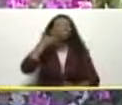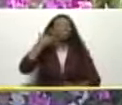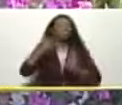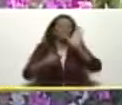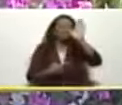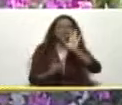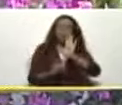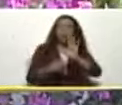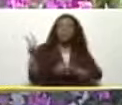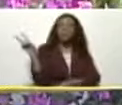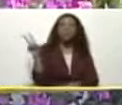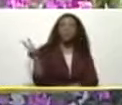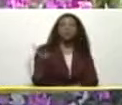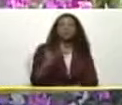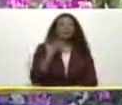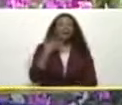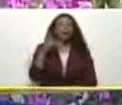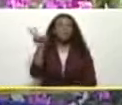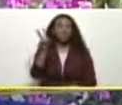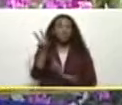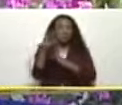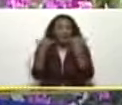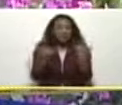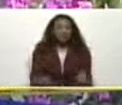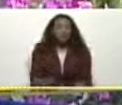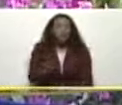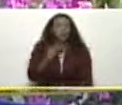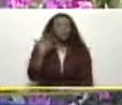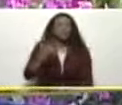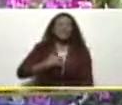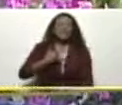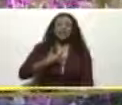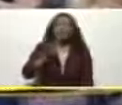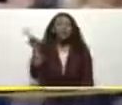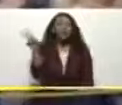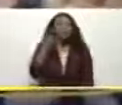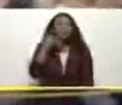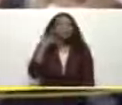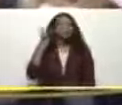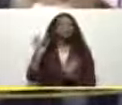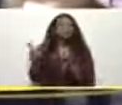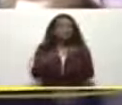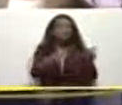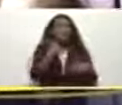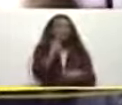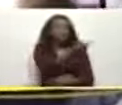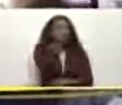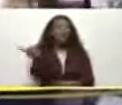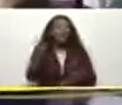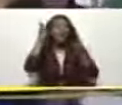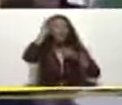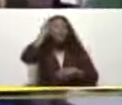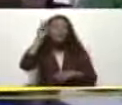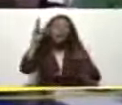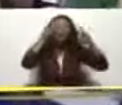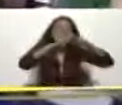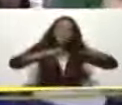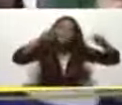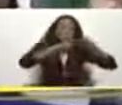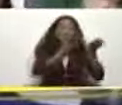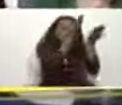a Venezuela, a la Venezuela del presente. Nos sentimos orgullosos de ustedes, mujeres, profesoras,